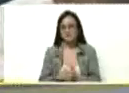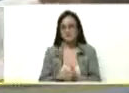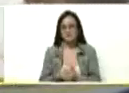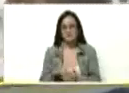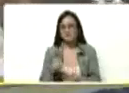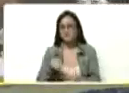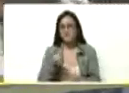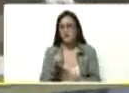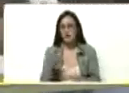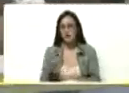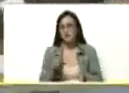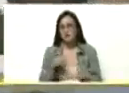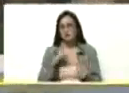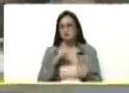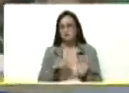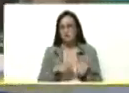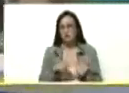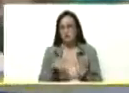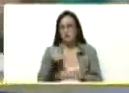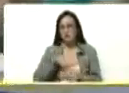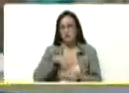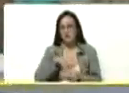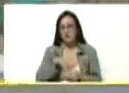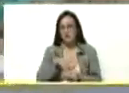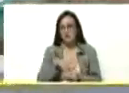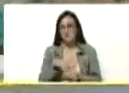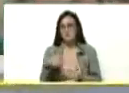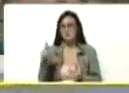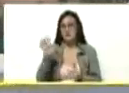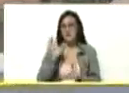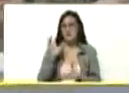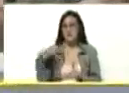consiguieron en las urnas. Ante estas amenazas